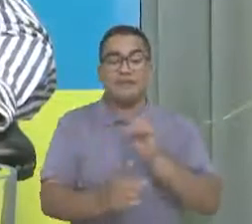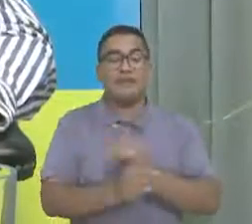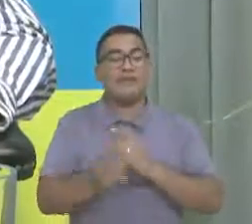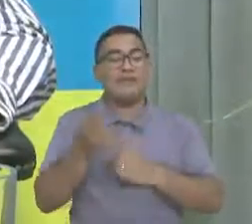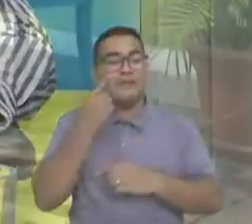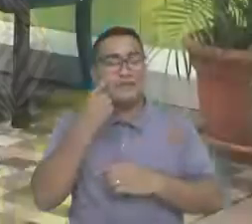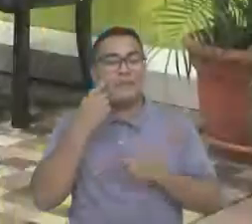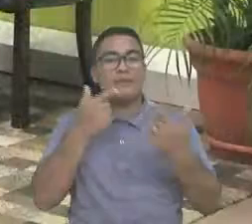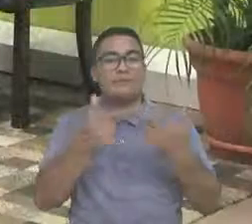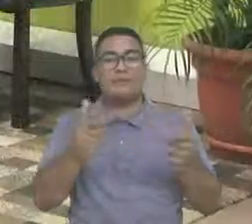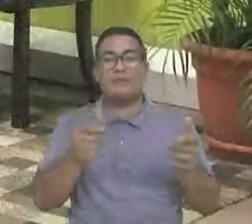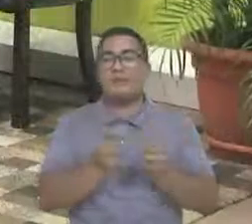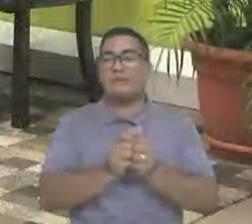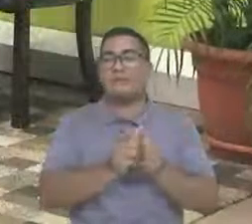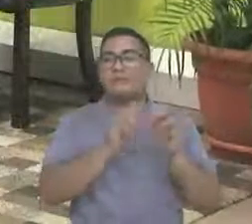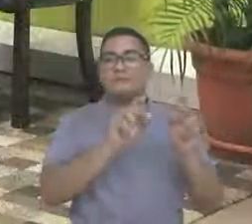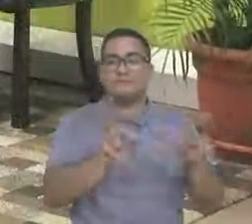pacientes.